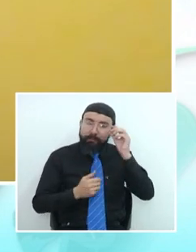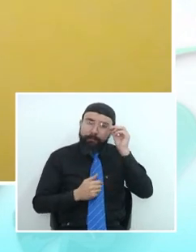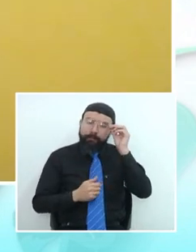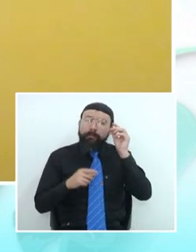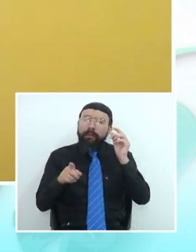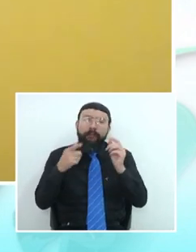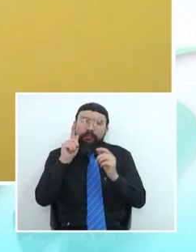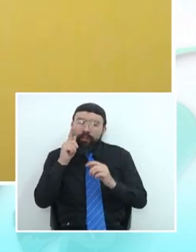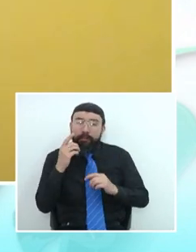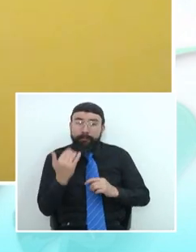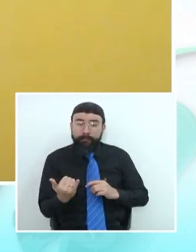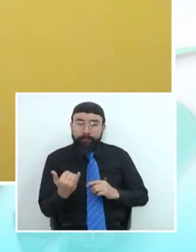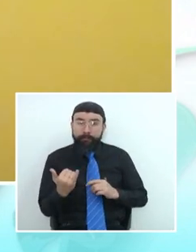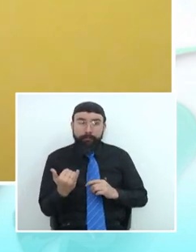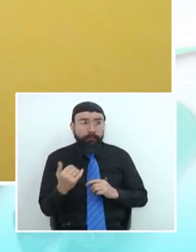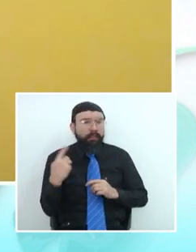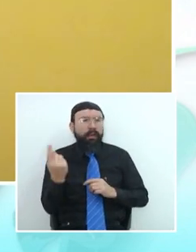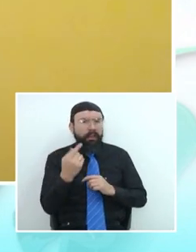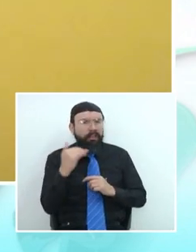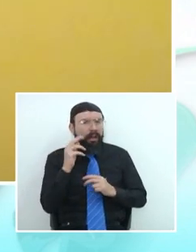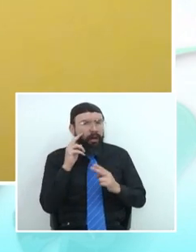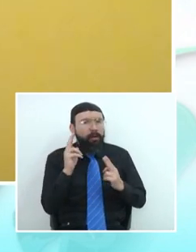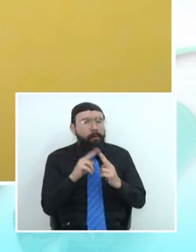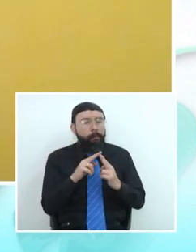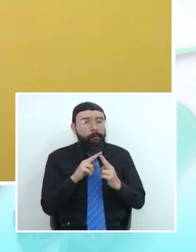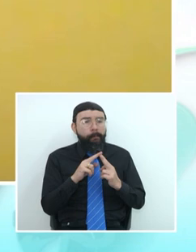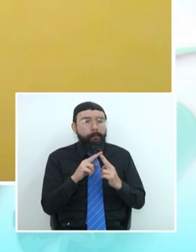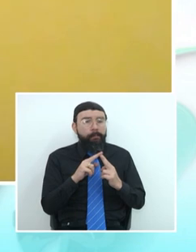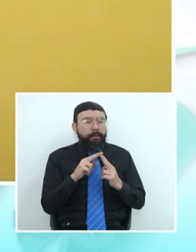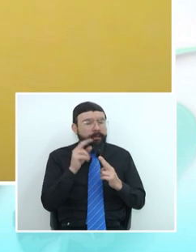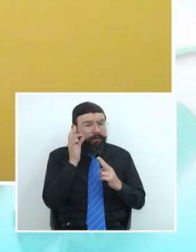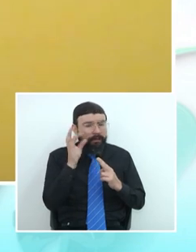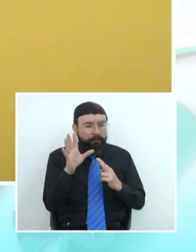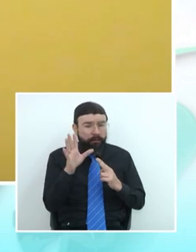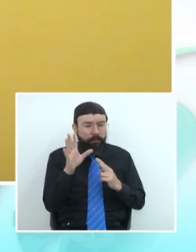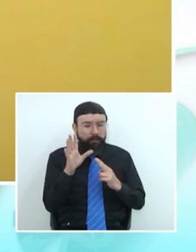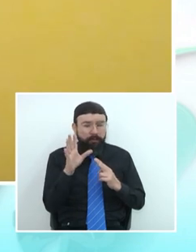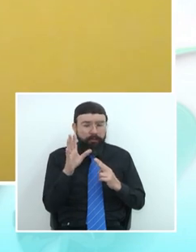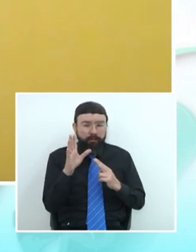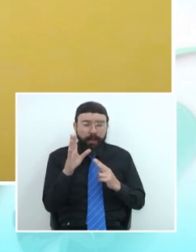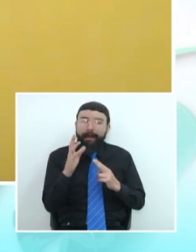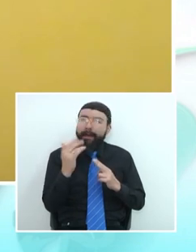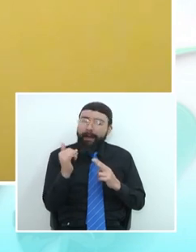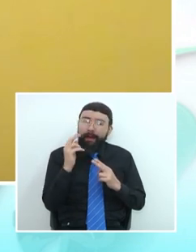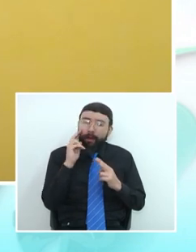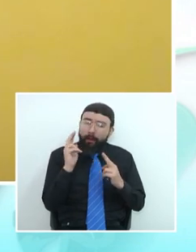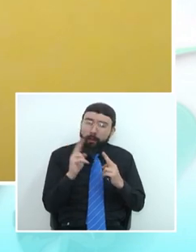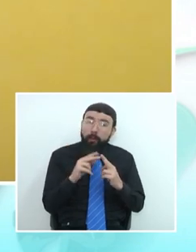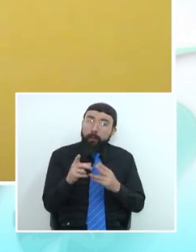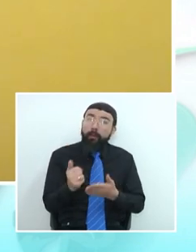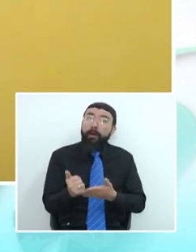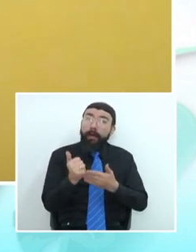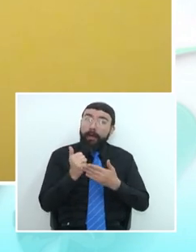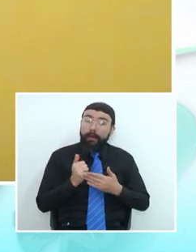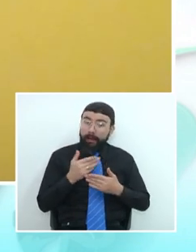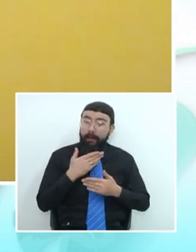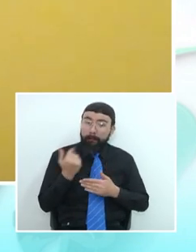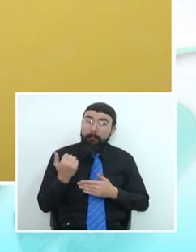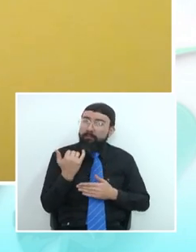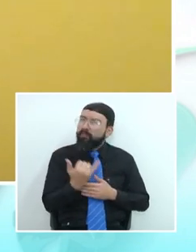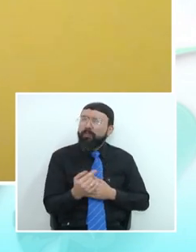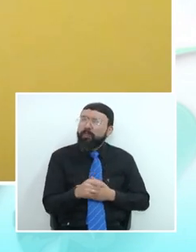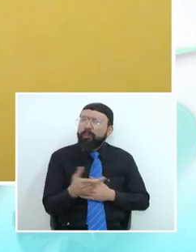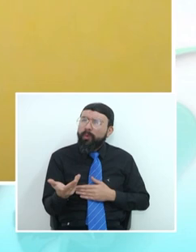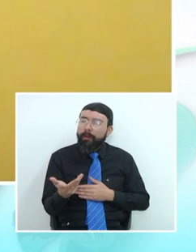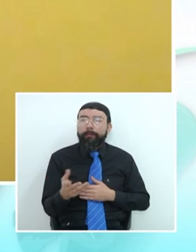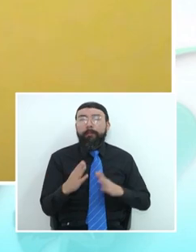frutas más conocidas, pues quizá una de las frutas que nos van a ayudar a mejorar esto es